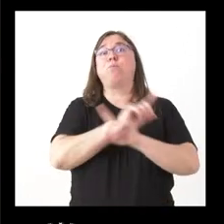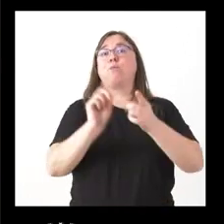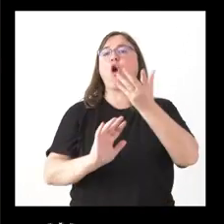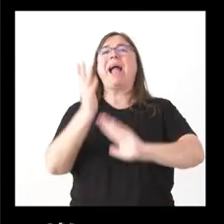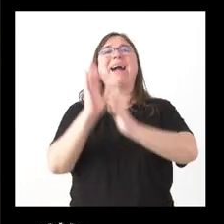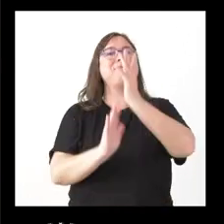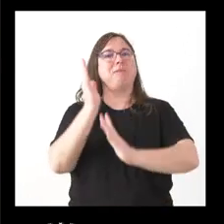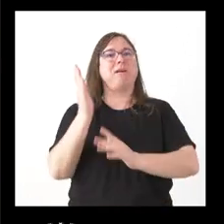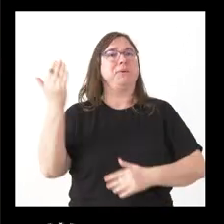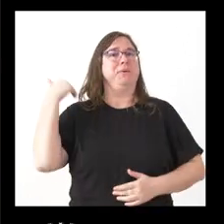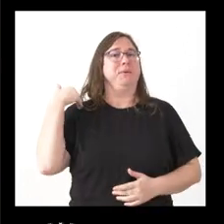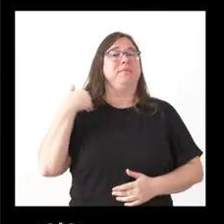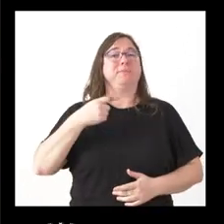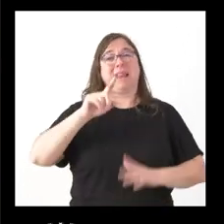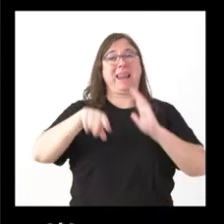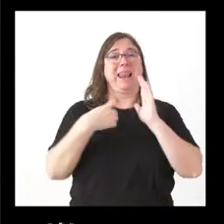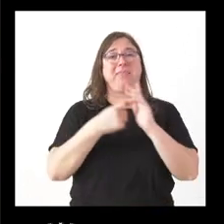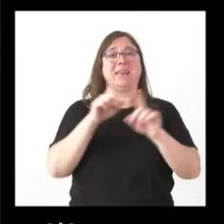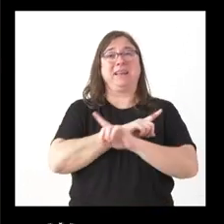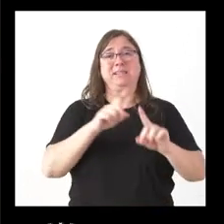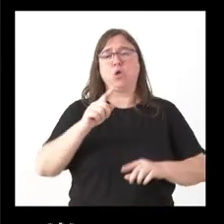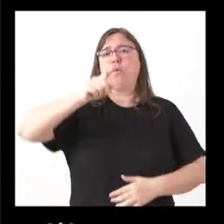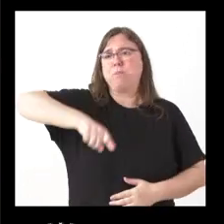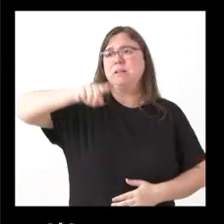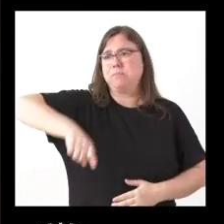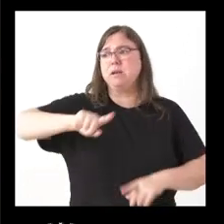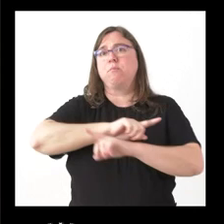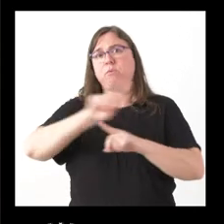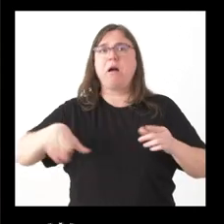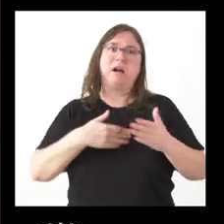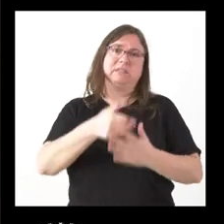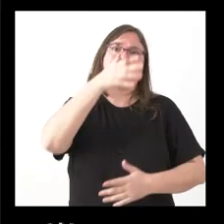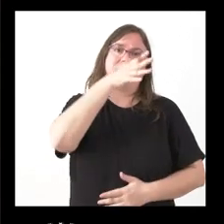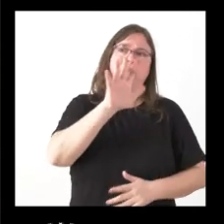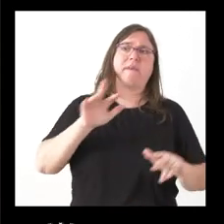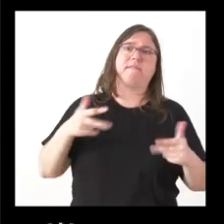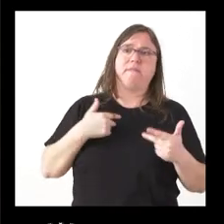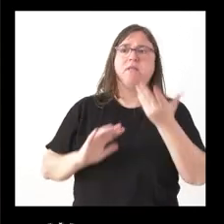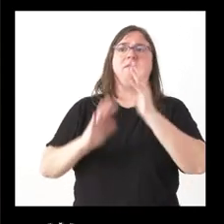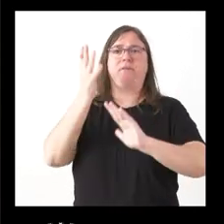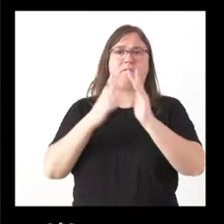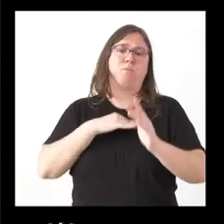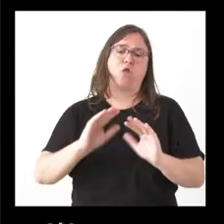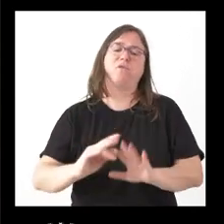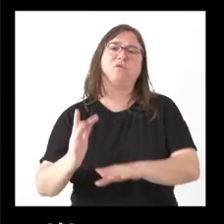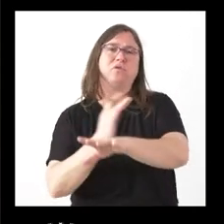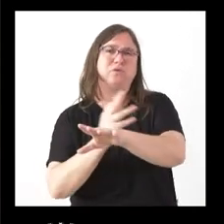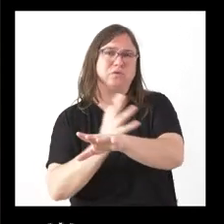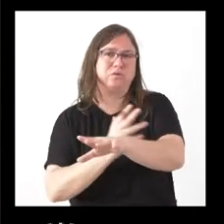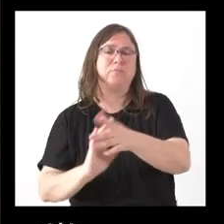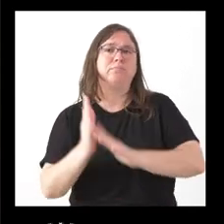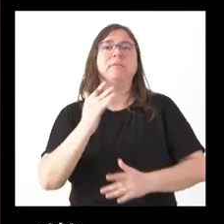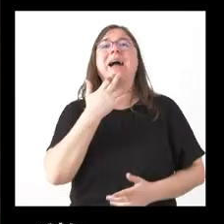vegetales como lo hizo la ley de residuos del estado durante muchos meses hasta que fue denunciada y a primeros de enero se cambió y se rectificó